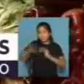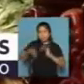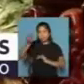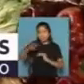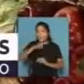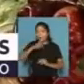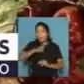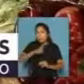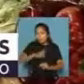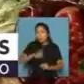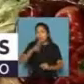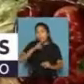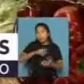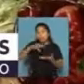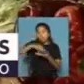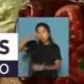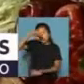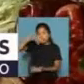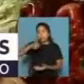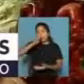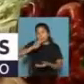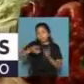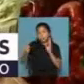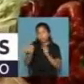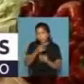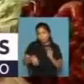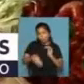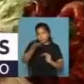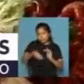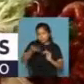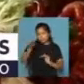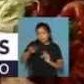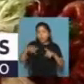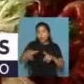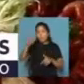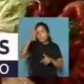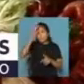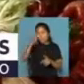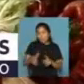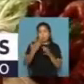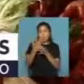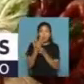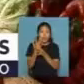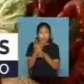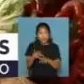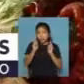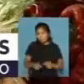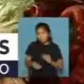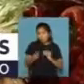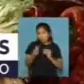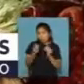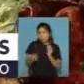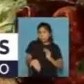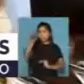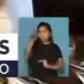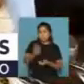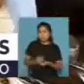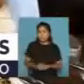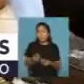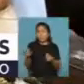verdura, bebida. Y ahora, bueno, con más razón, el pollo, la carne, todo. ¿Qué prepara por lo general para